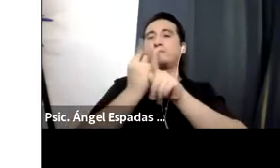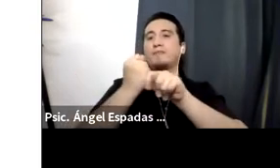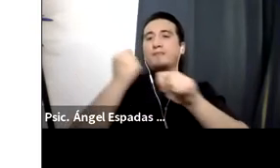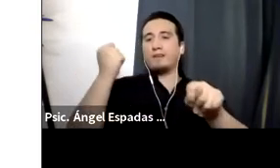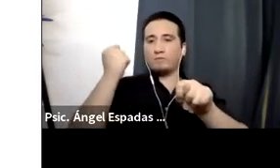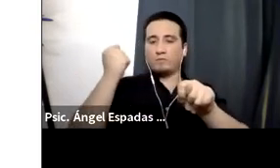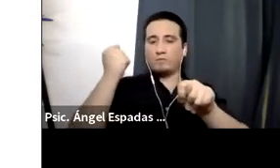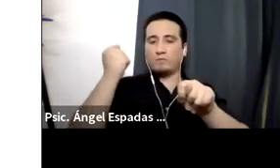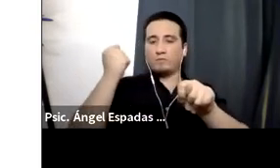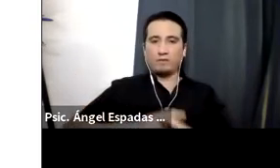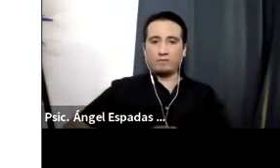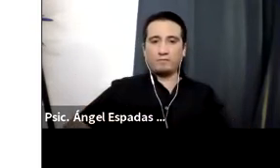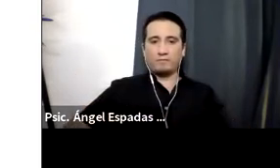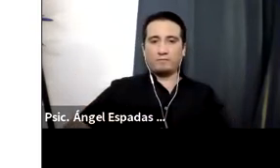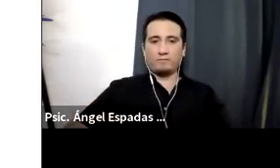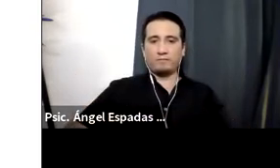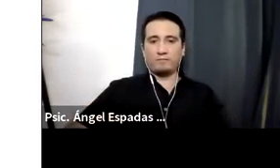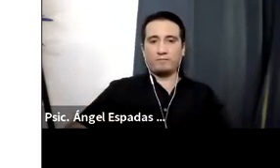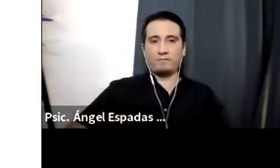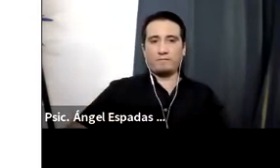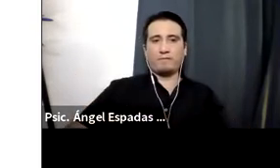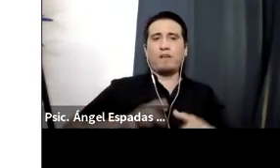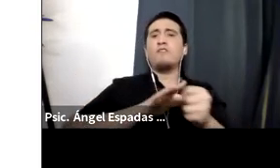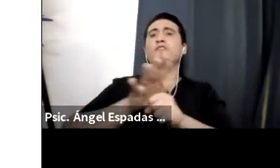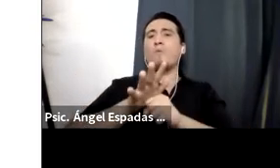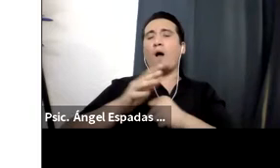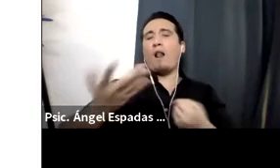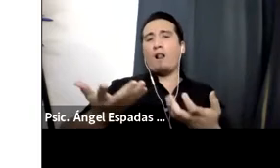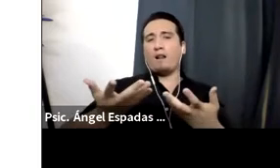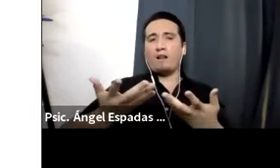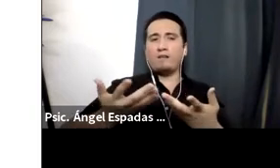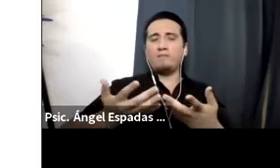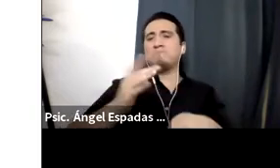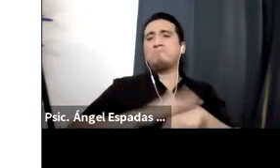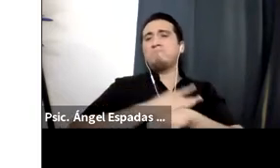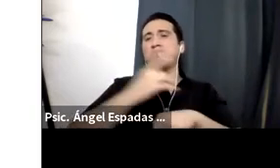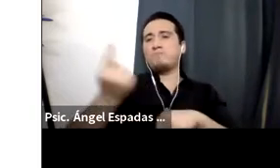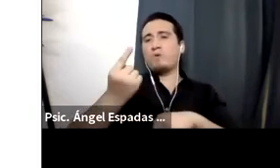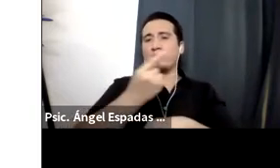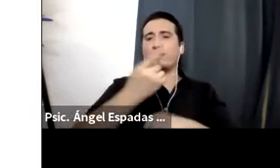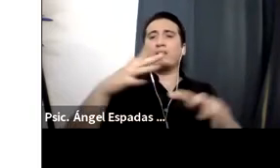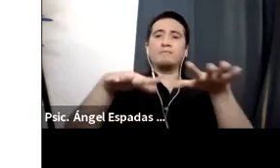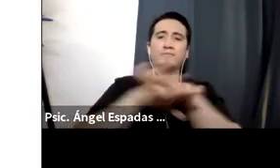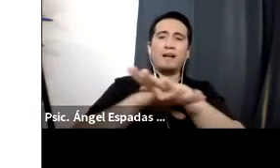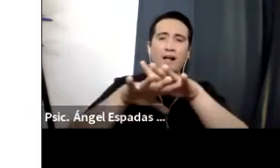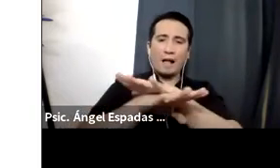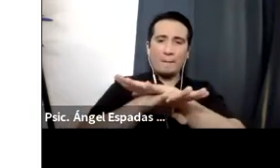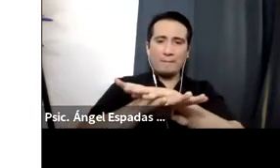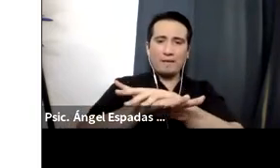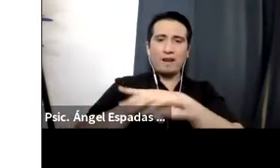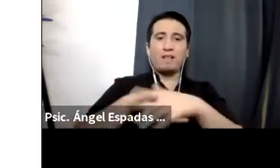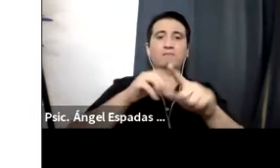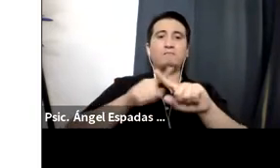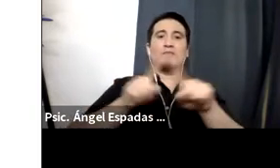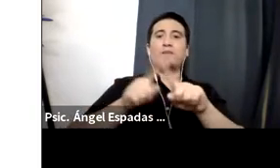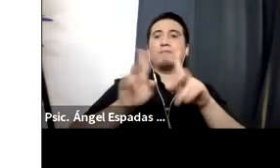han sido como la racionalidad de por qué debemos de cambiar hacia diferentes modos